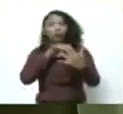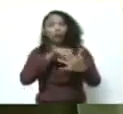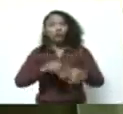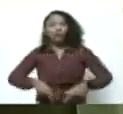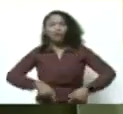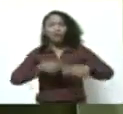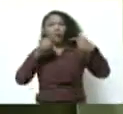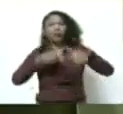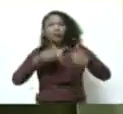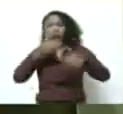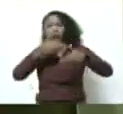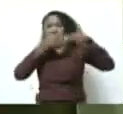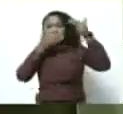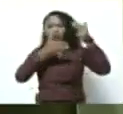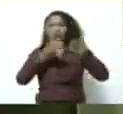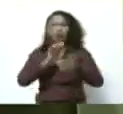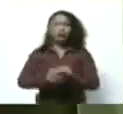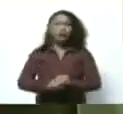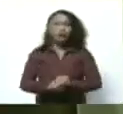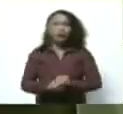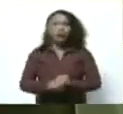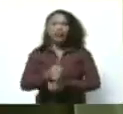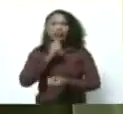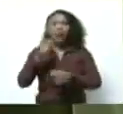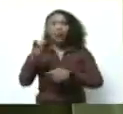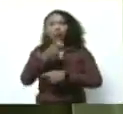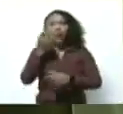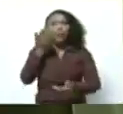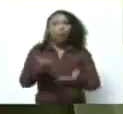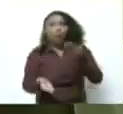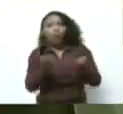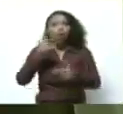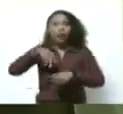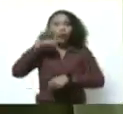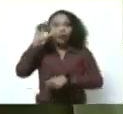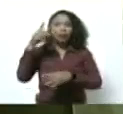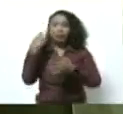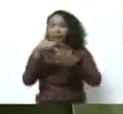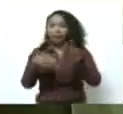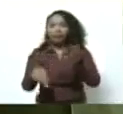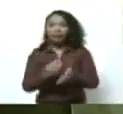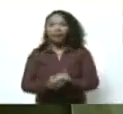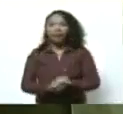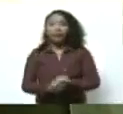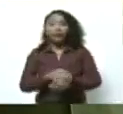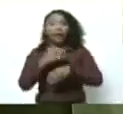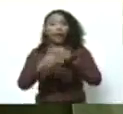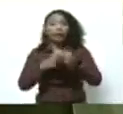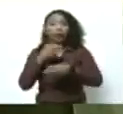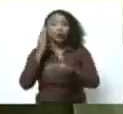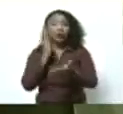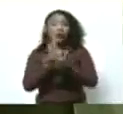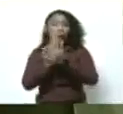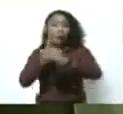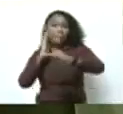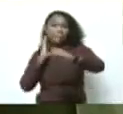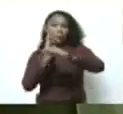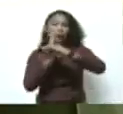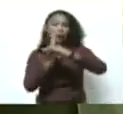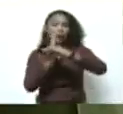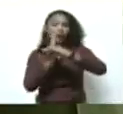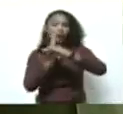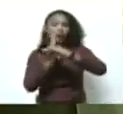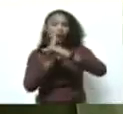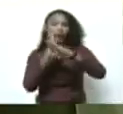el terrorismo, combatiendo quienes buscan desestabilizar el país, etcétera, hacemos siempre un alto en